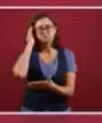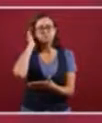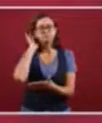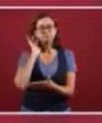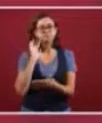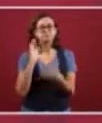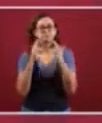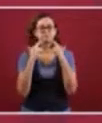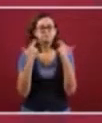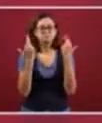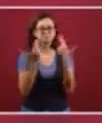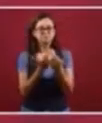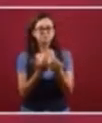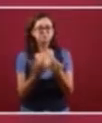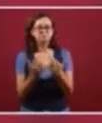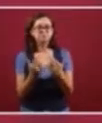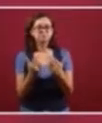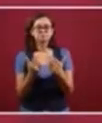con